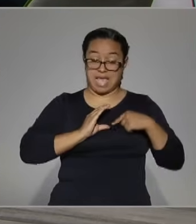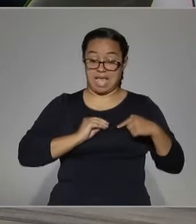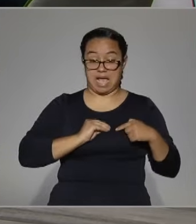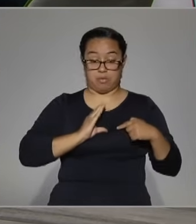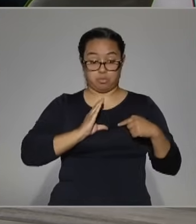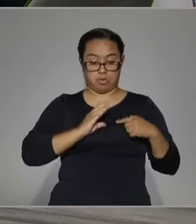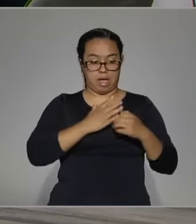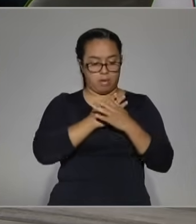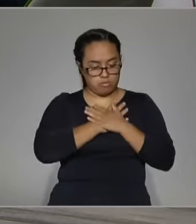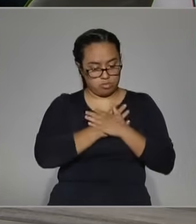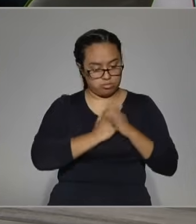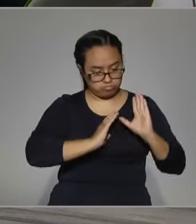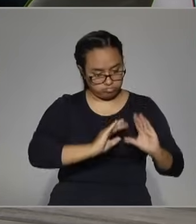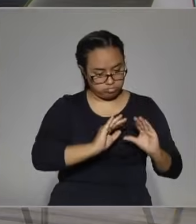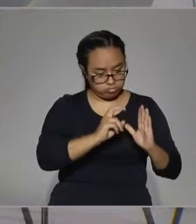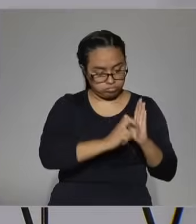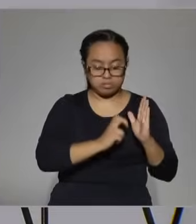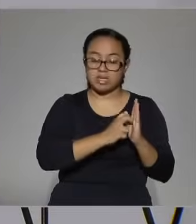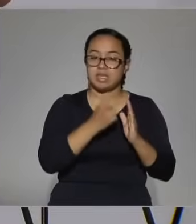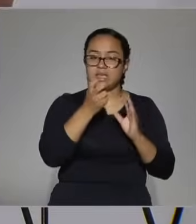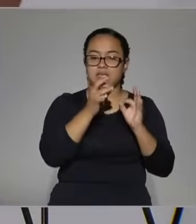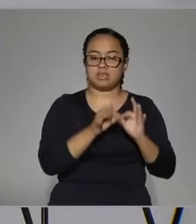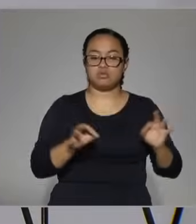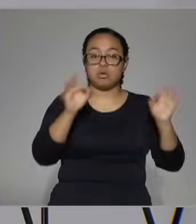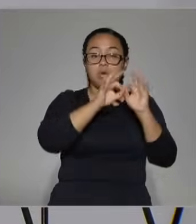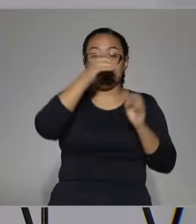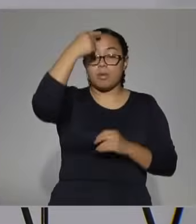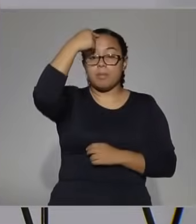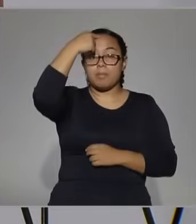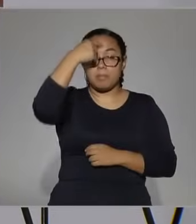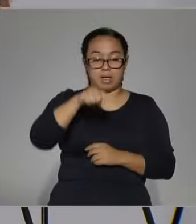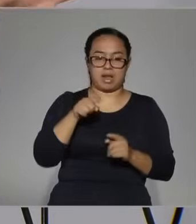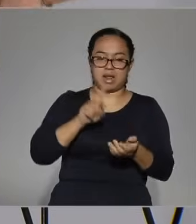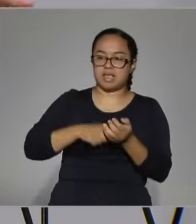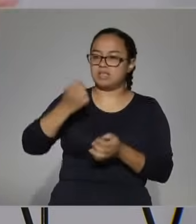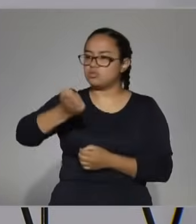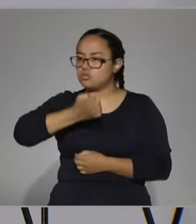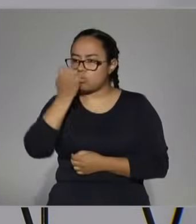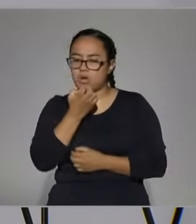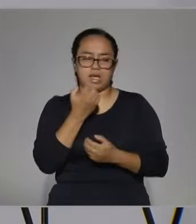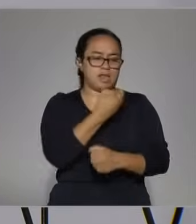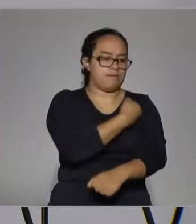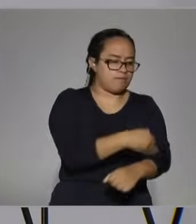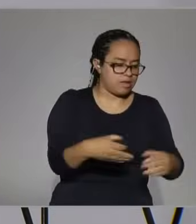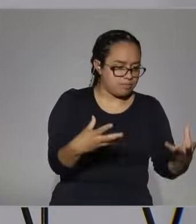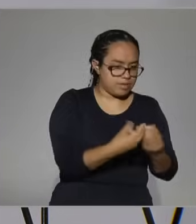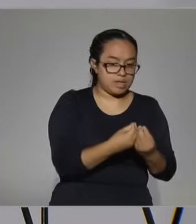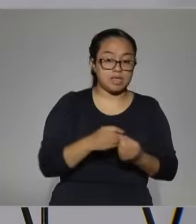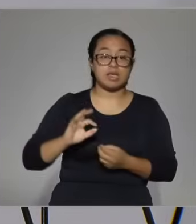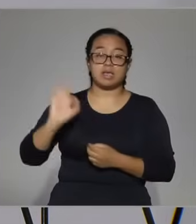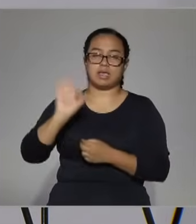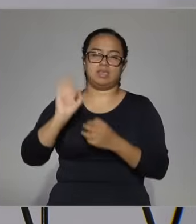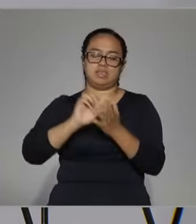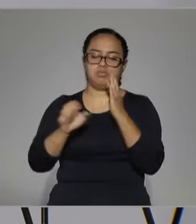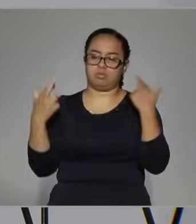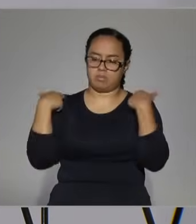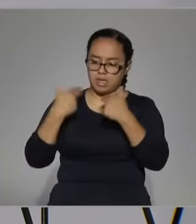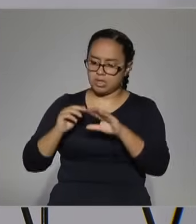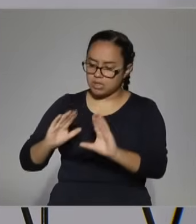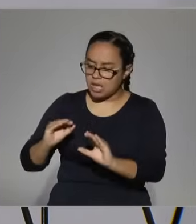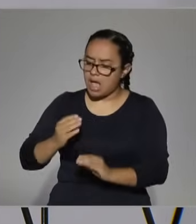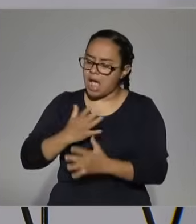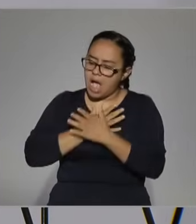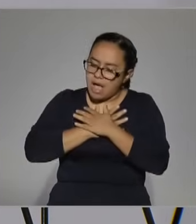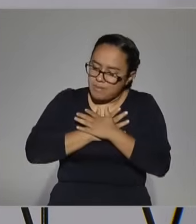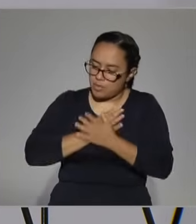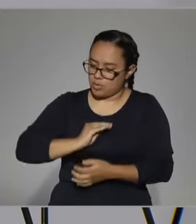autoestima. Yo creo que esto es la base que catapulta tanto en la escuela como en la casa. Si un profesor educa con amor, con